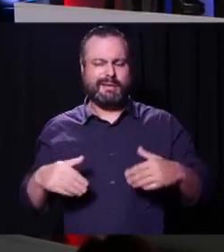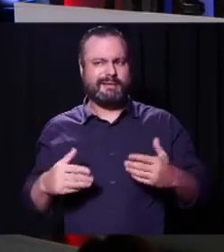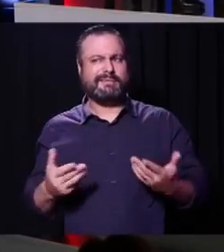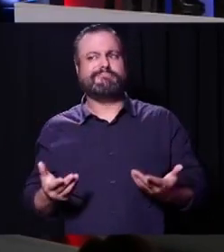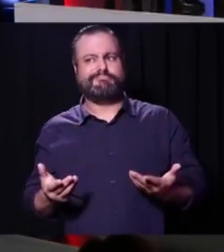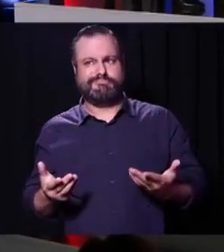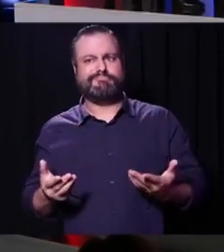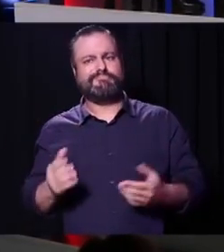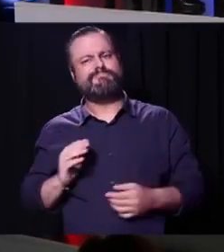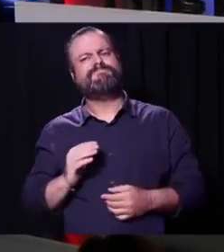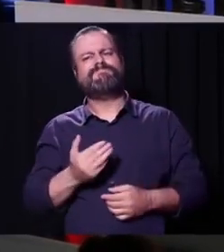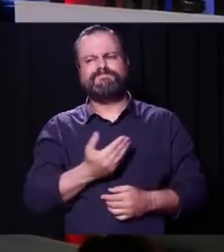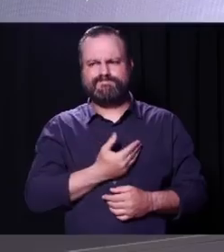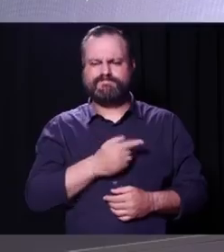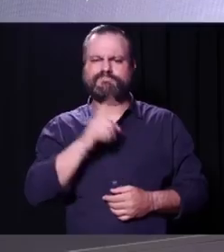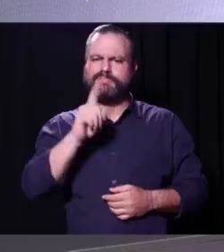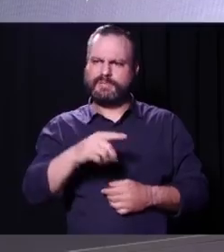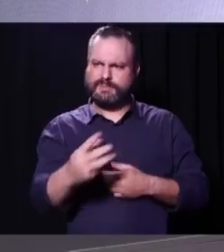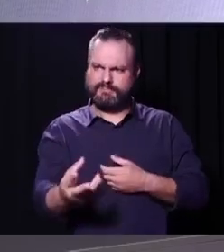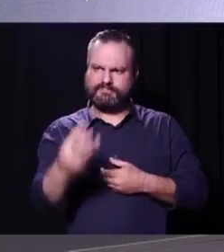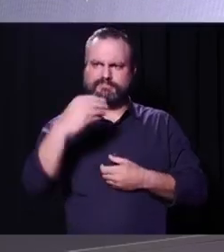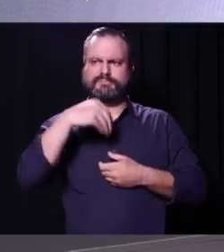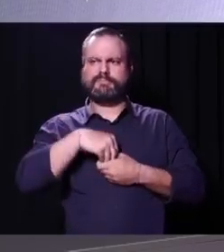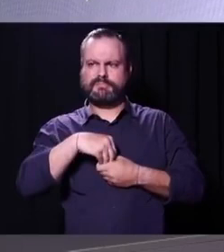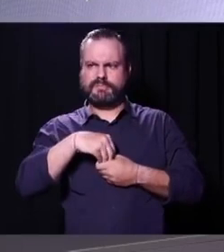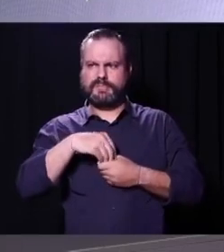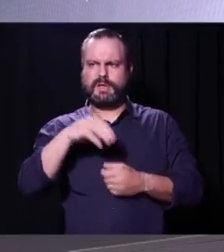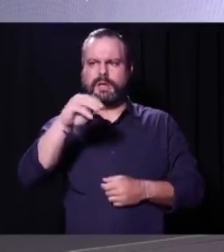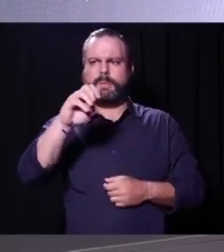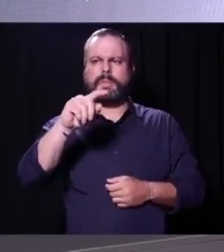nosotros venimos de un hogar matriarcal.